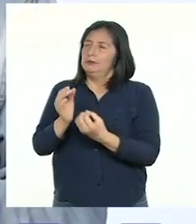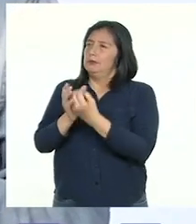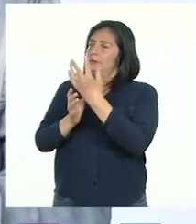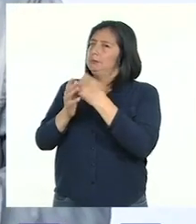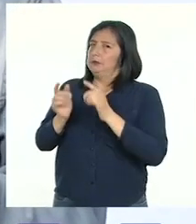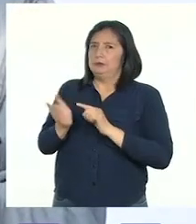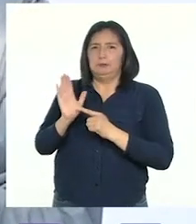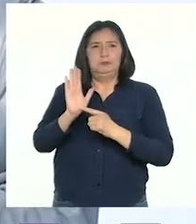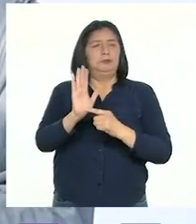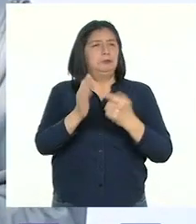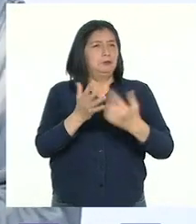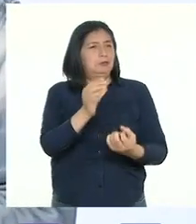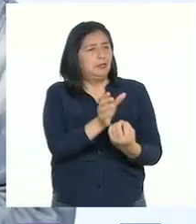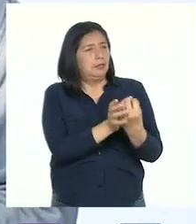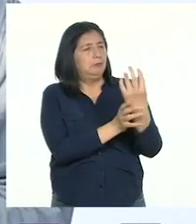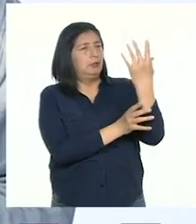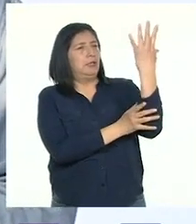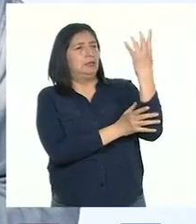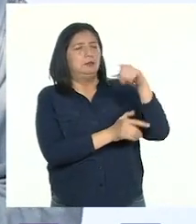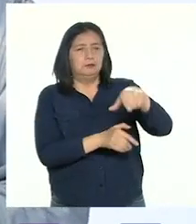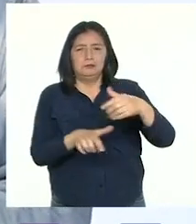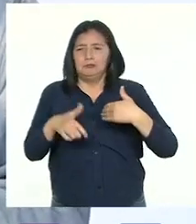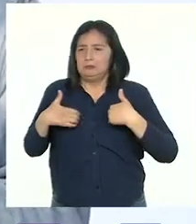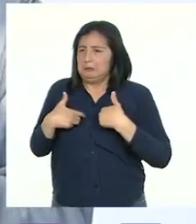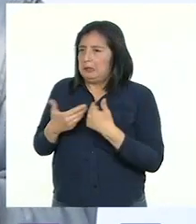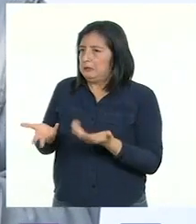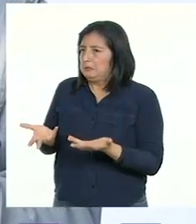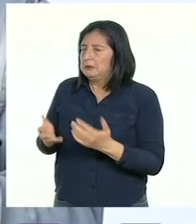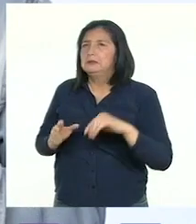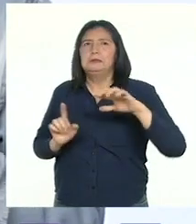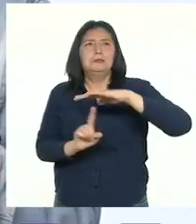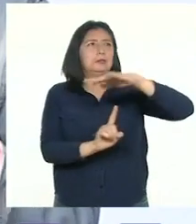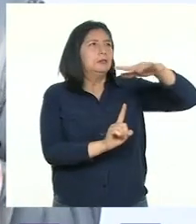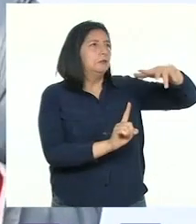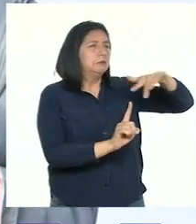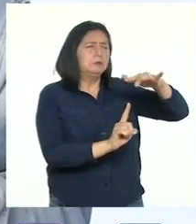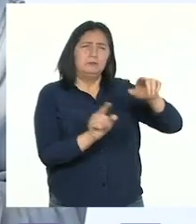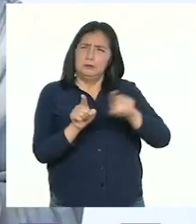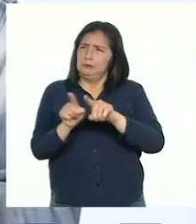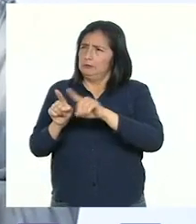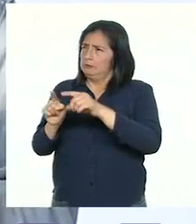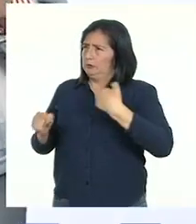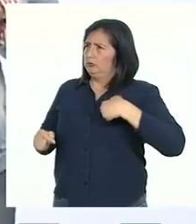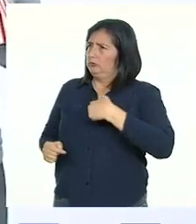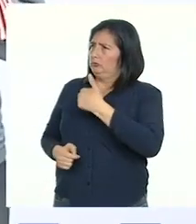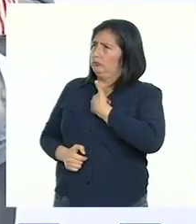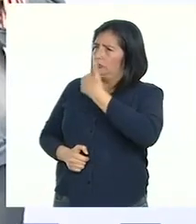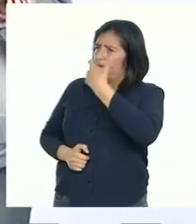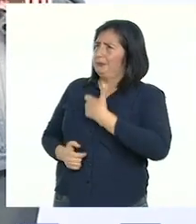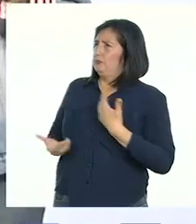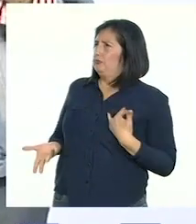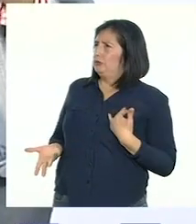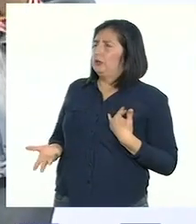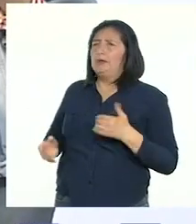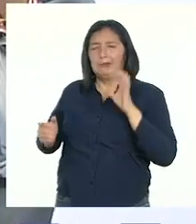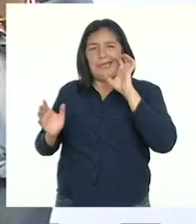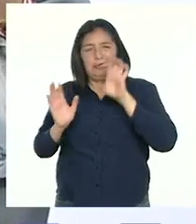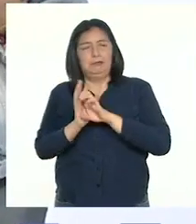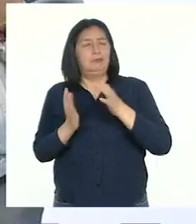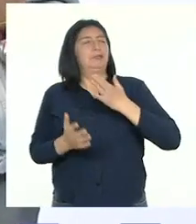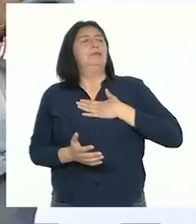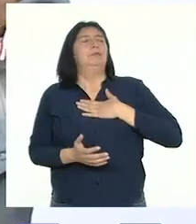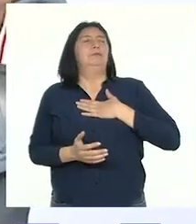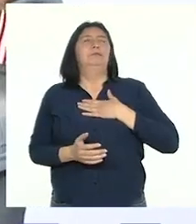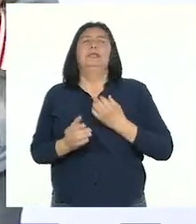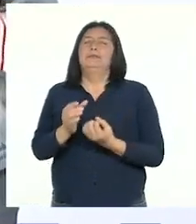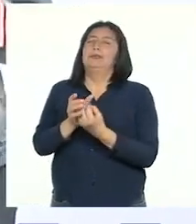se manifiesta en las plantas, en los animales, en el ambiente, pero también en nosotros. Por ejemplo, para mí la primavera